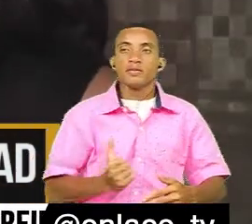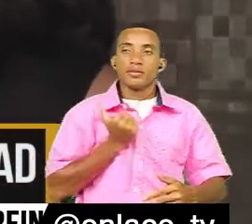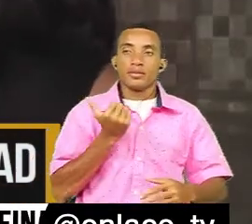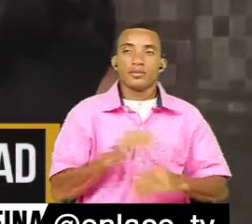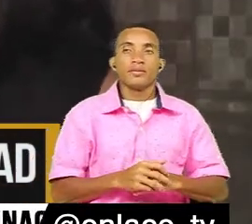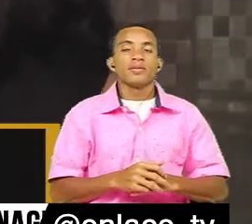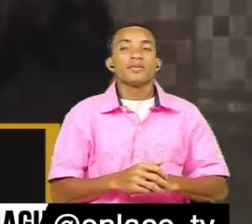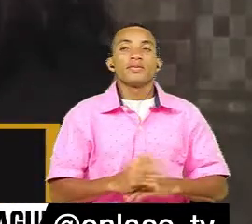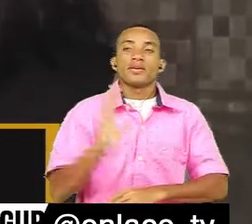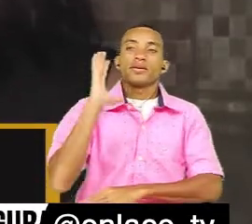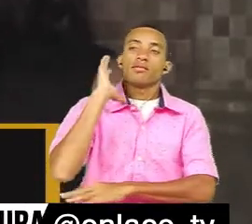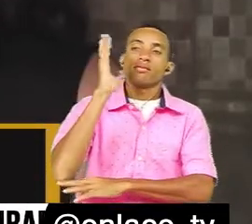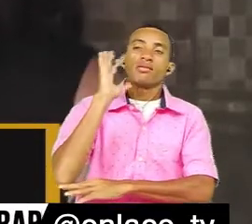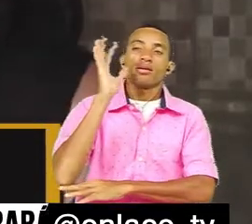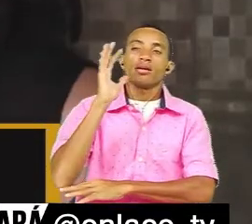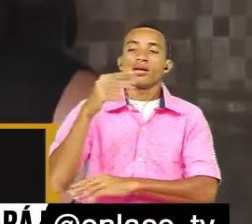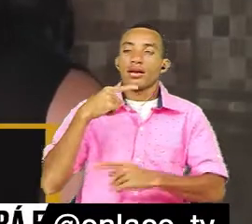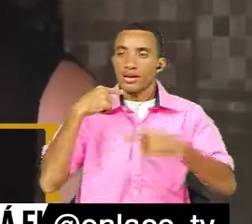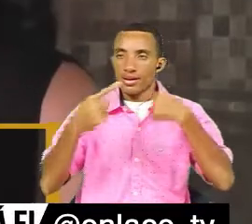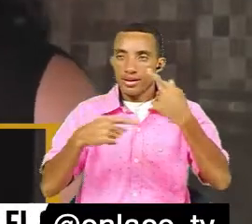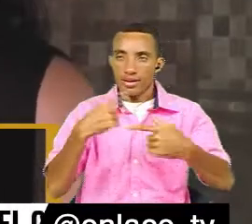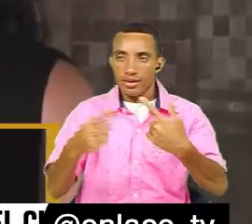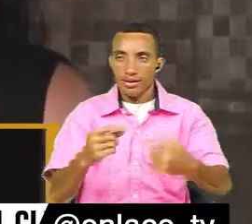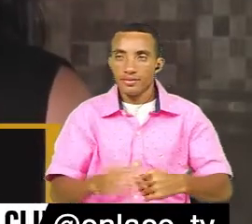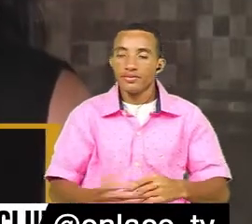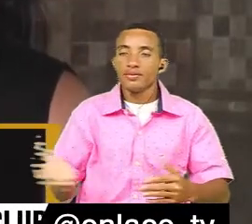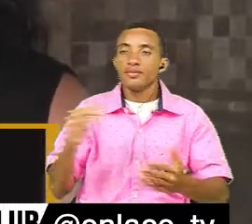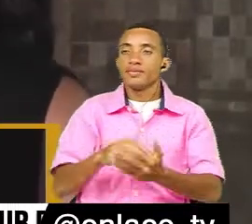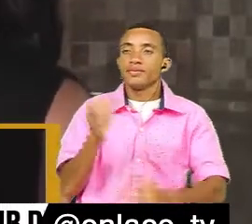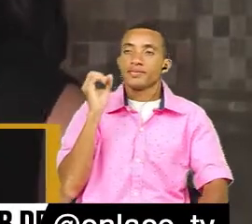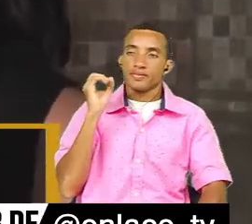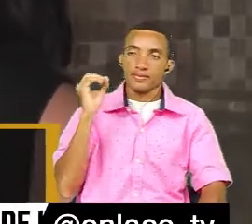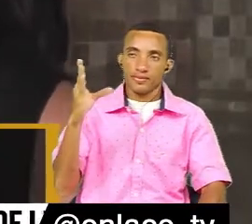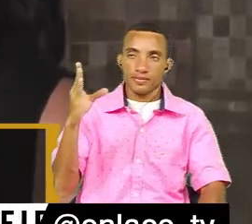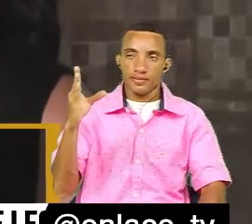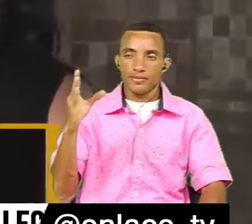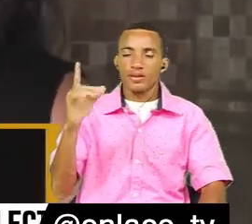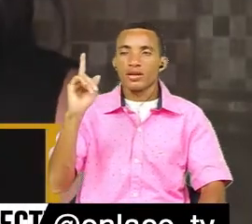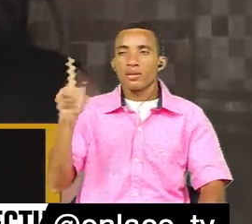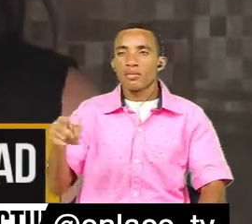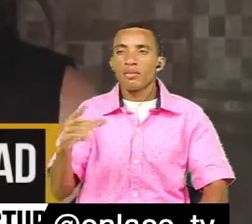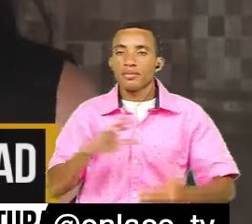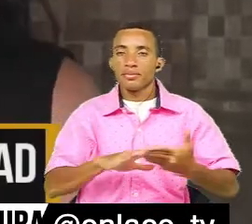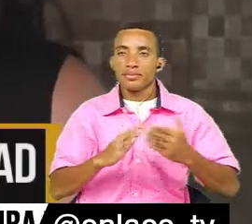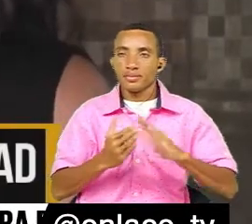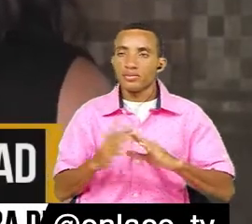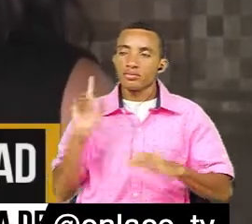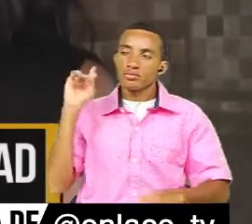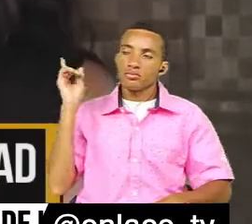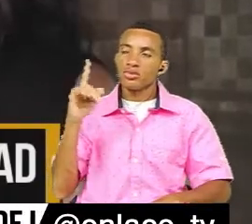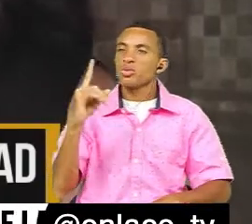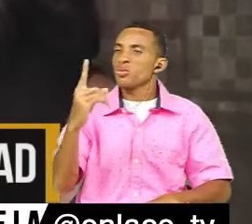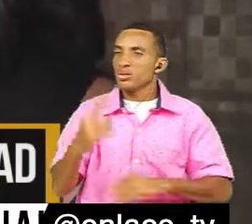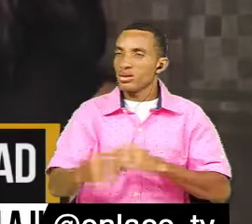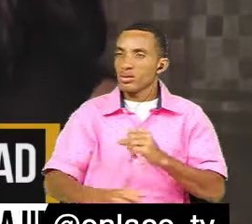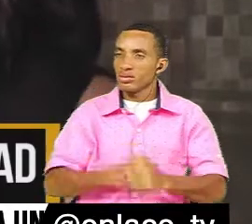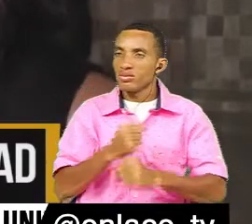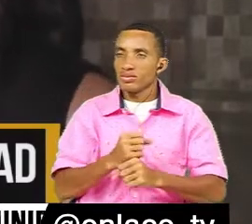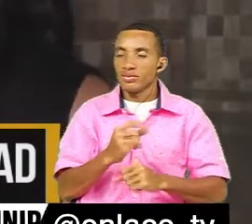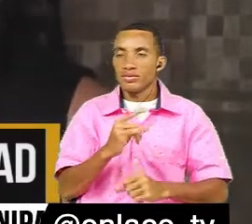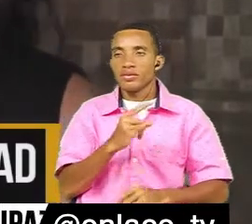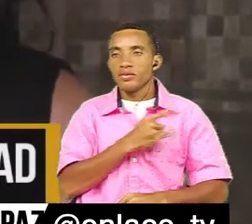de Cuentería para llevar a cabo la reinauguración de un club de lectura en el que Unipaz ha venido trabajando hace más de un año. Lo vamos a hacer con